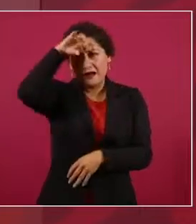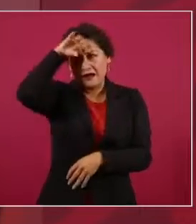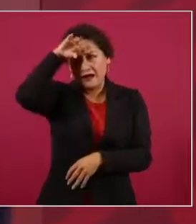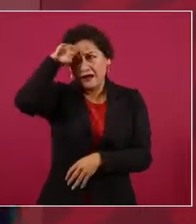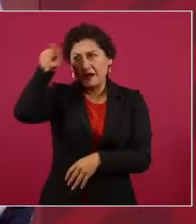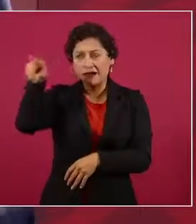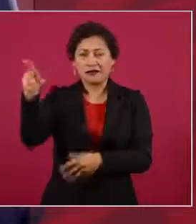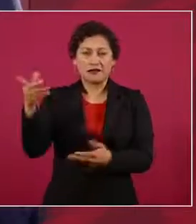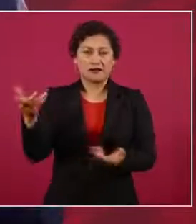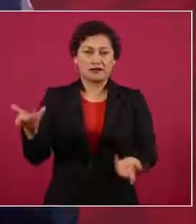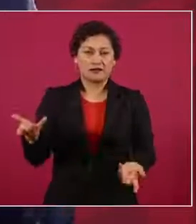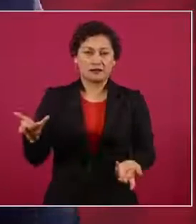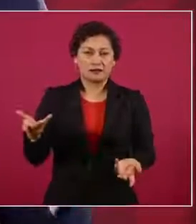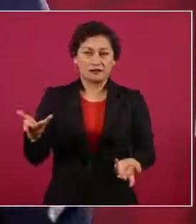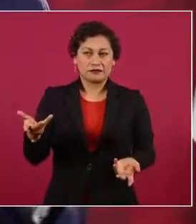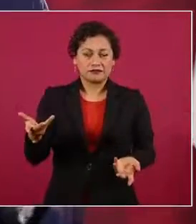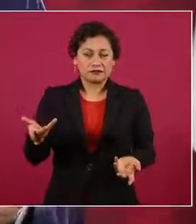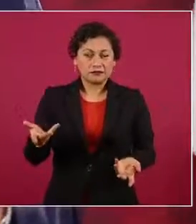Y está bien,